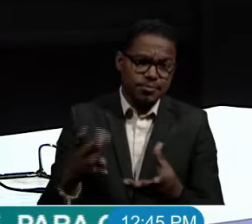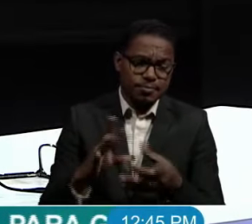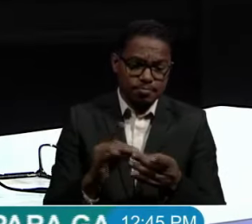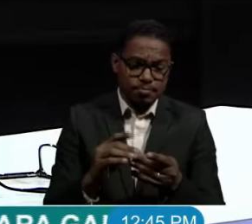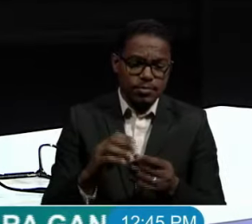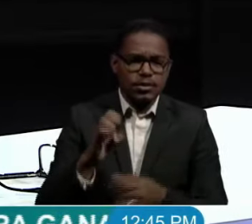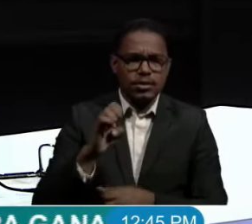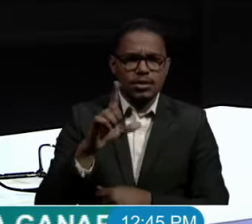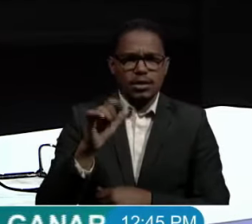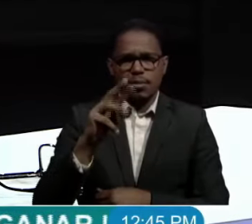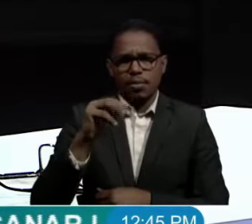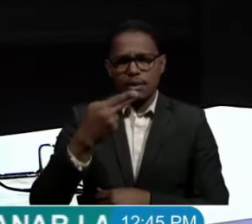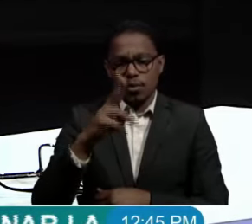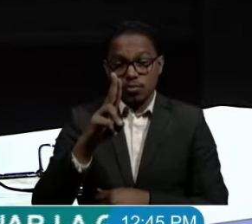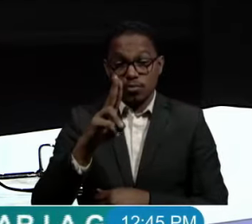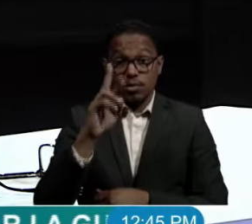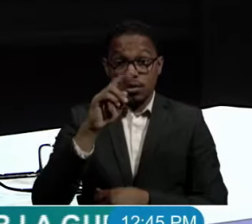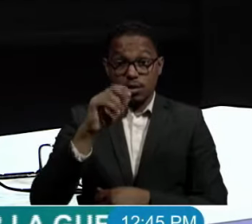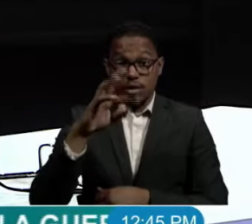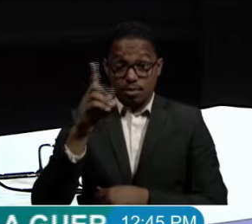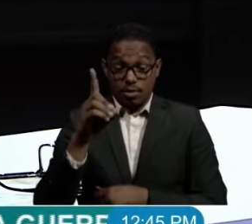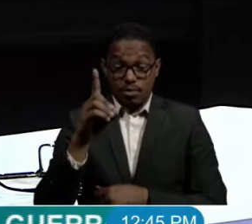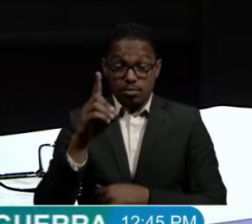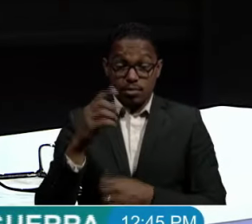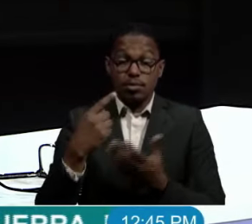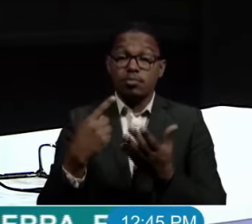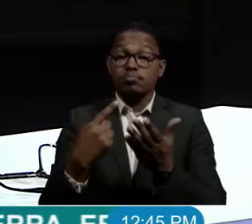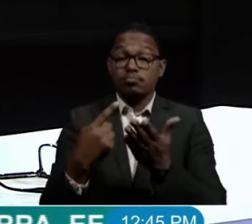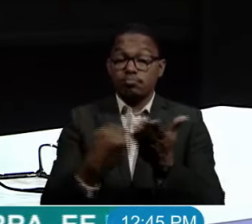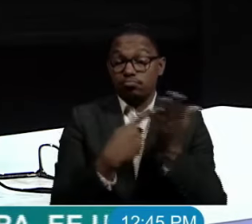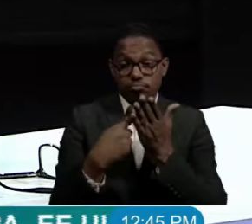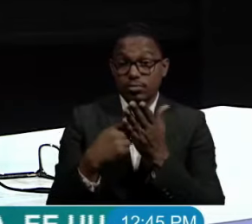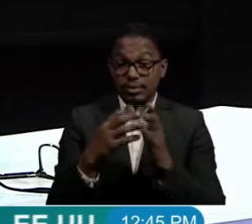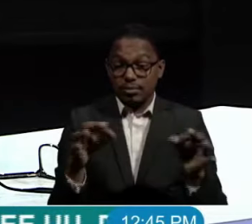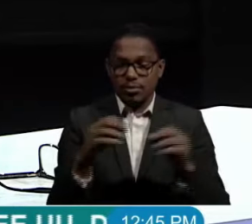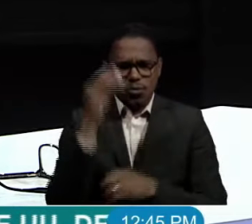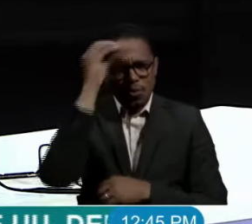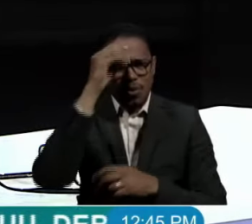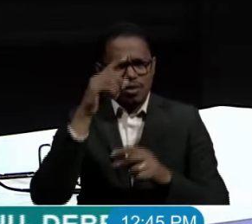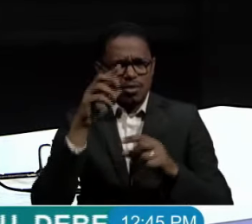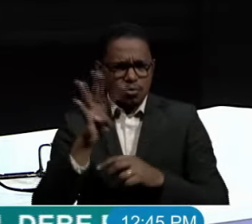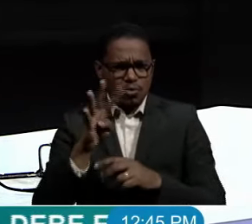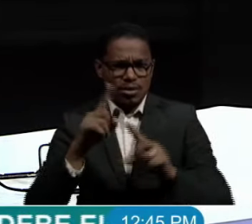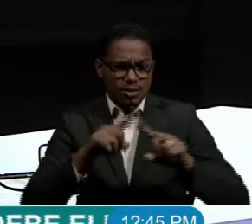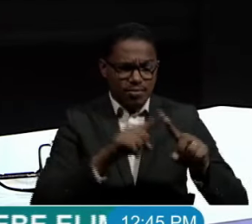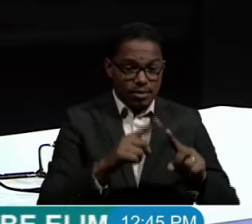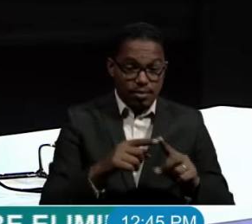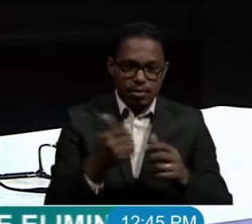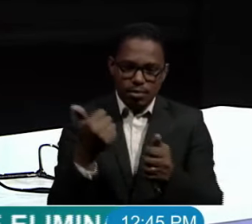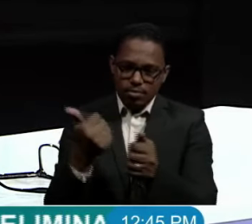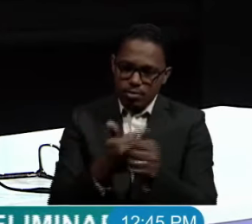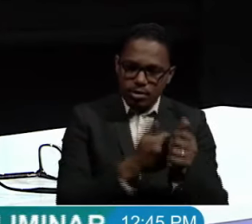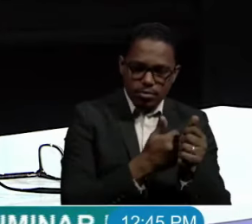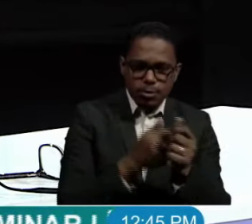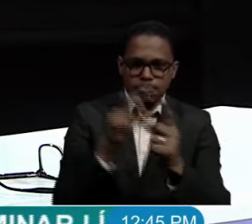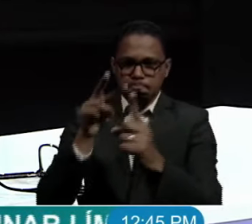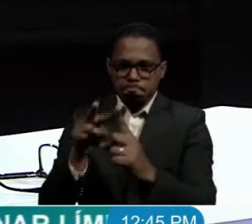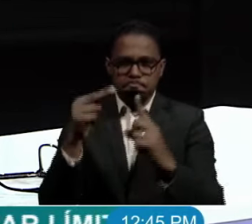Bangú de la Mañana y por ende de RTVD con estos grandes panelistas. Cuatro opiniones diversas, pero a la vez cada una desde su propia